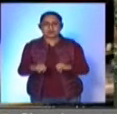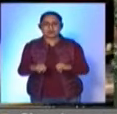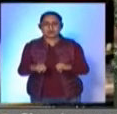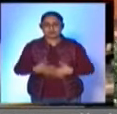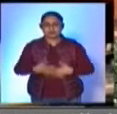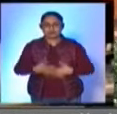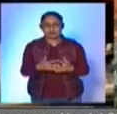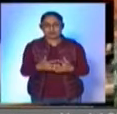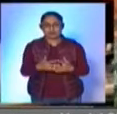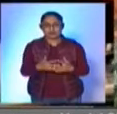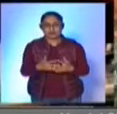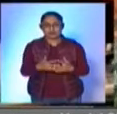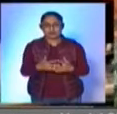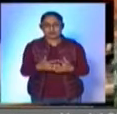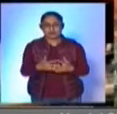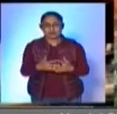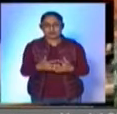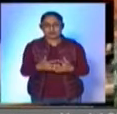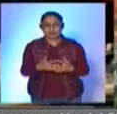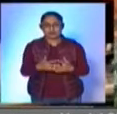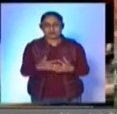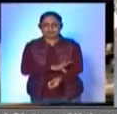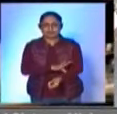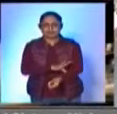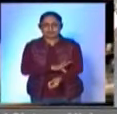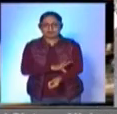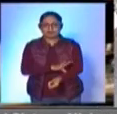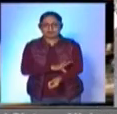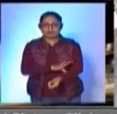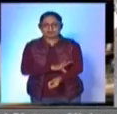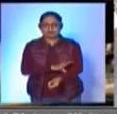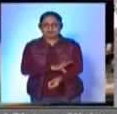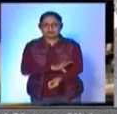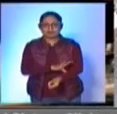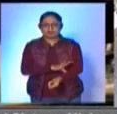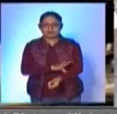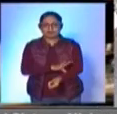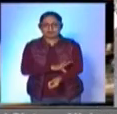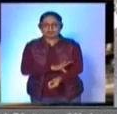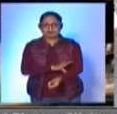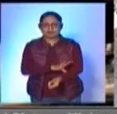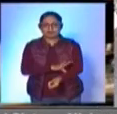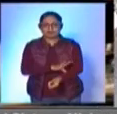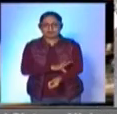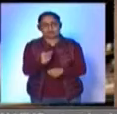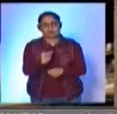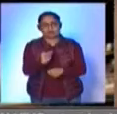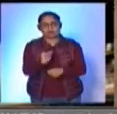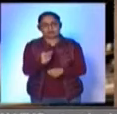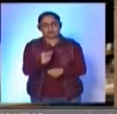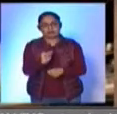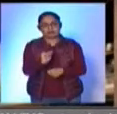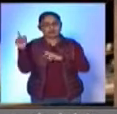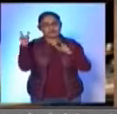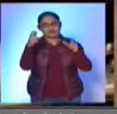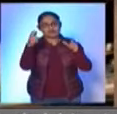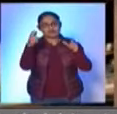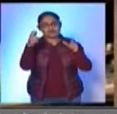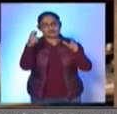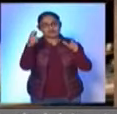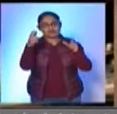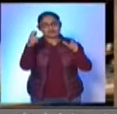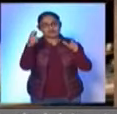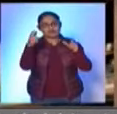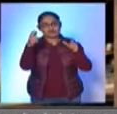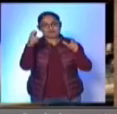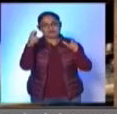la electrónico-electromecánica, plásticos, dispositivos médicos, automotriz y aeroespacial. Además, dijo que